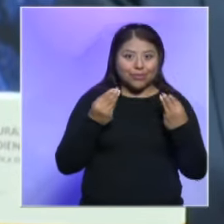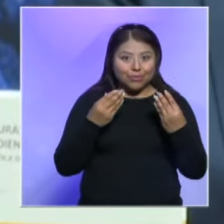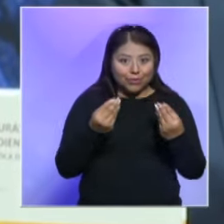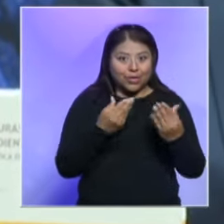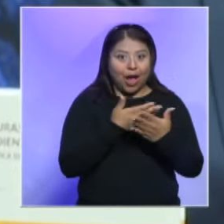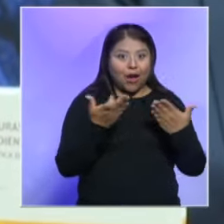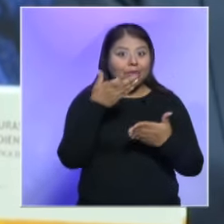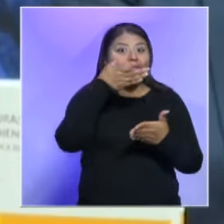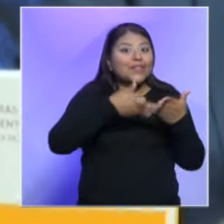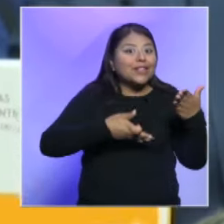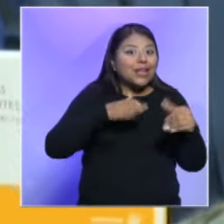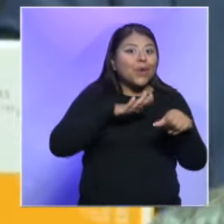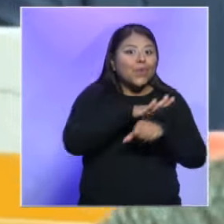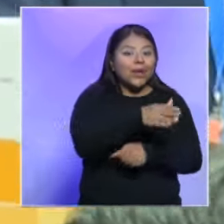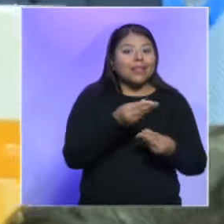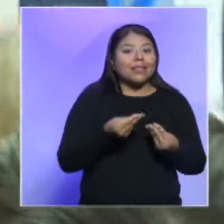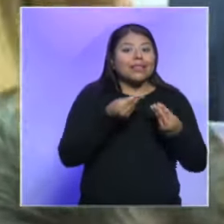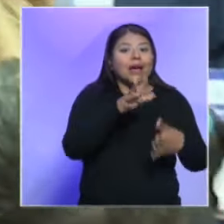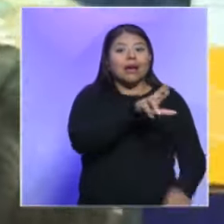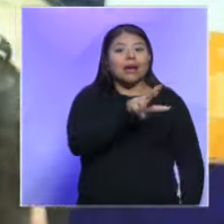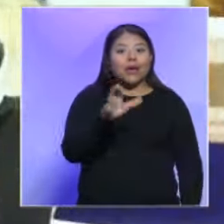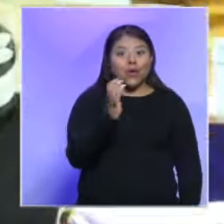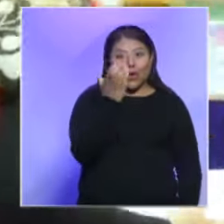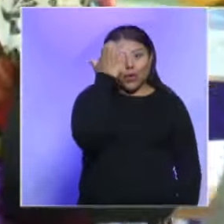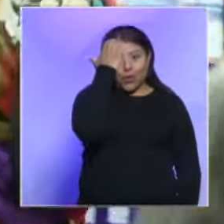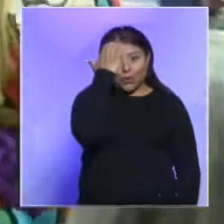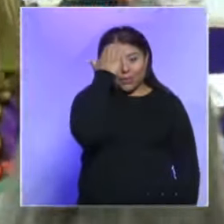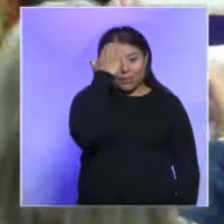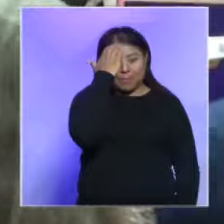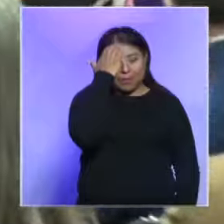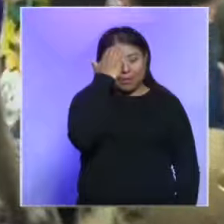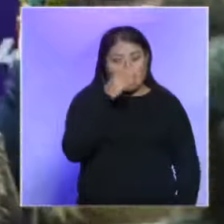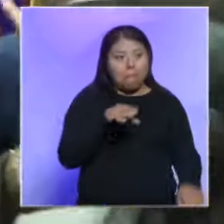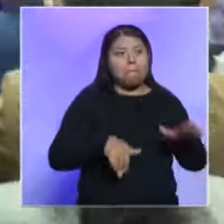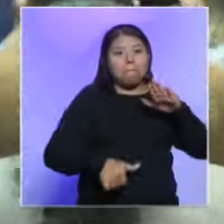a continuación es entregar los reconocimientos y cerrar esta mesa.